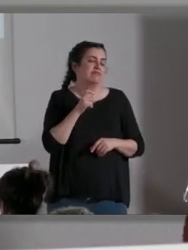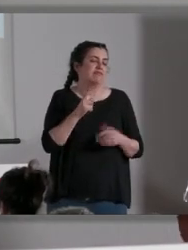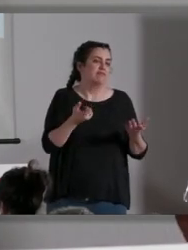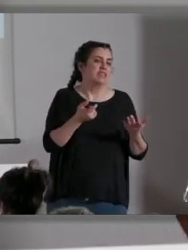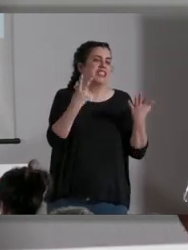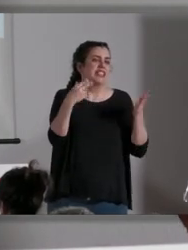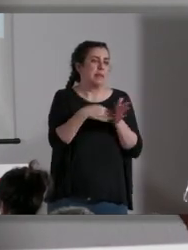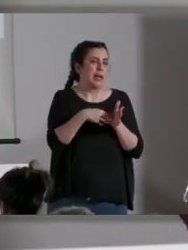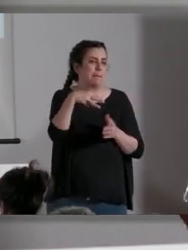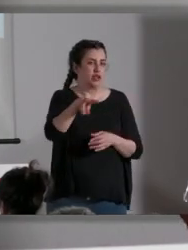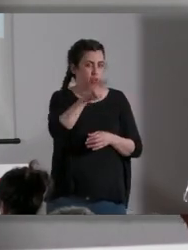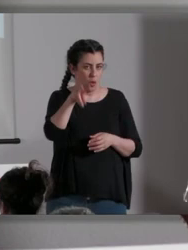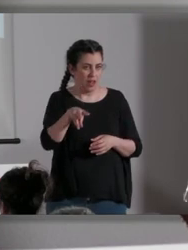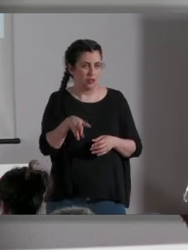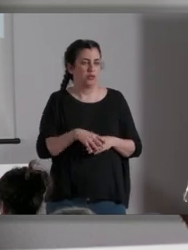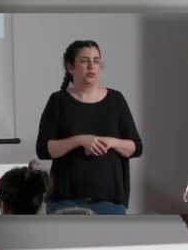metros cuadrados,